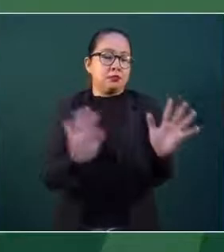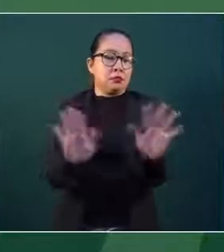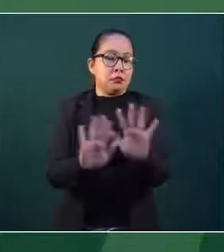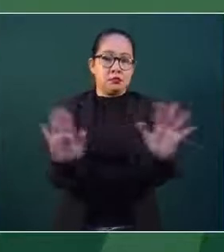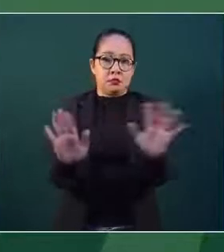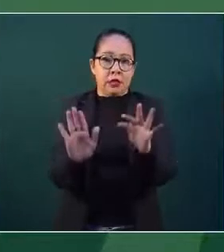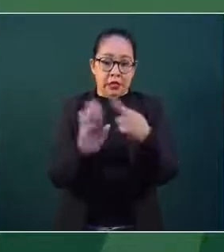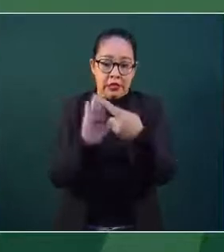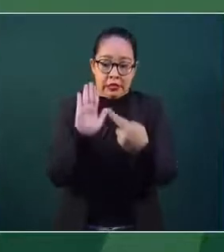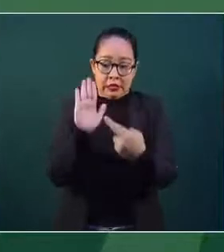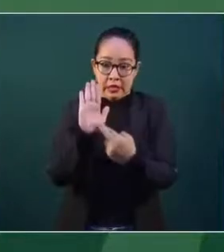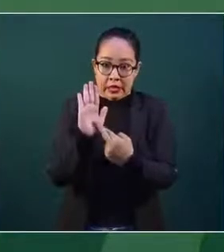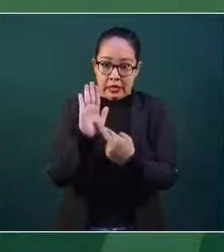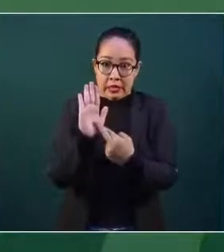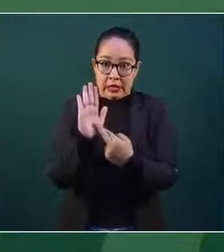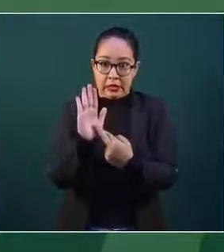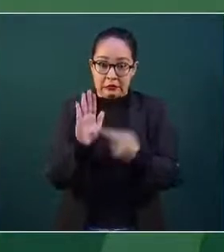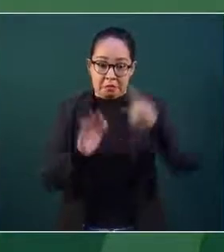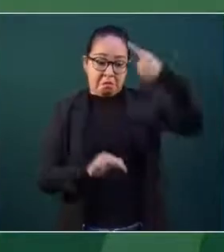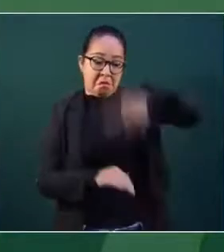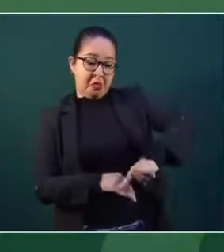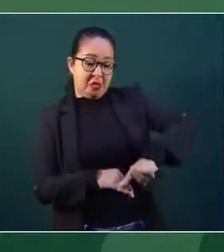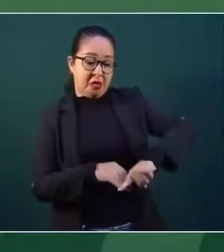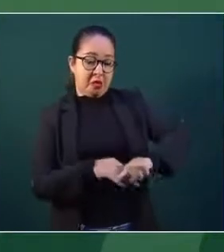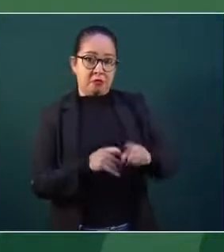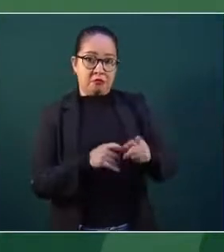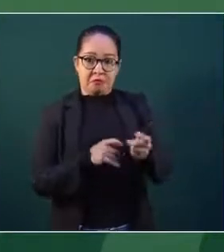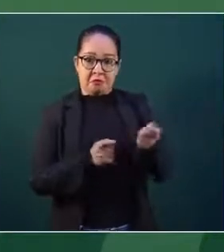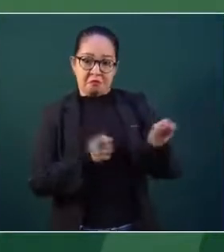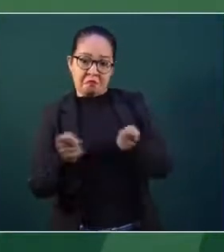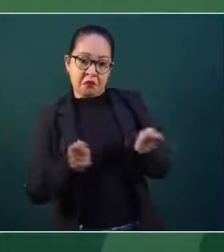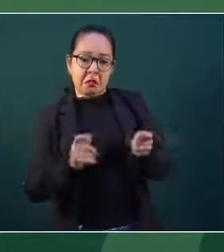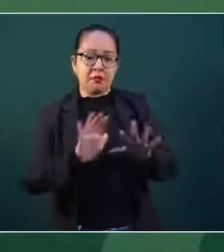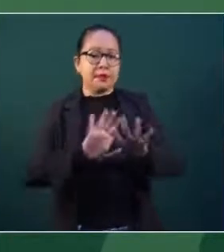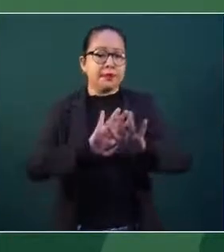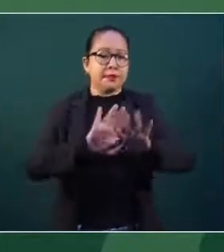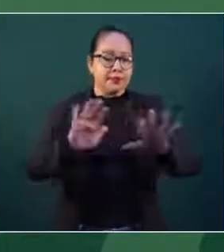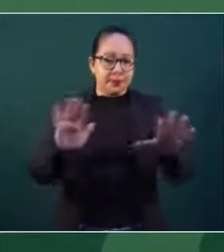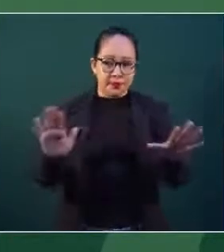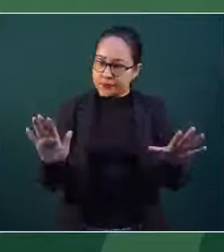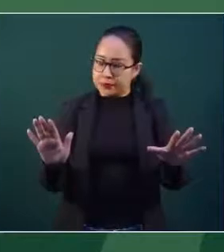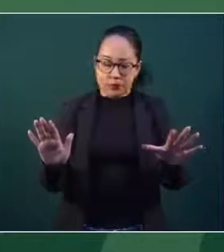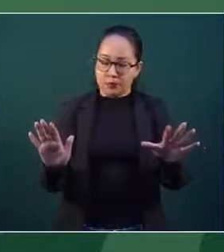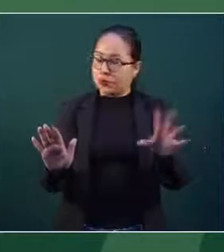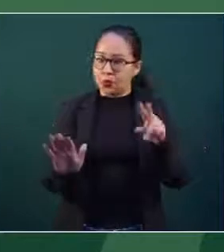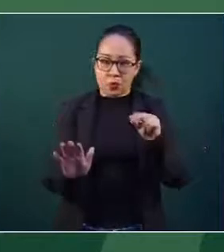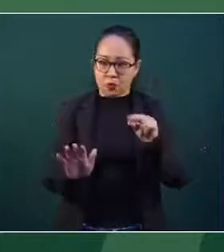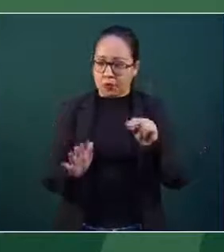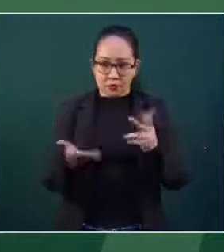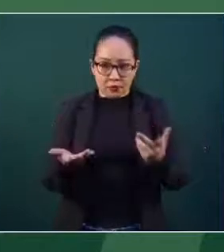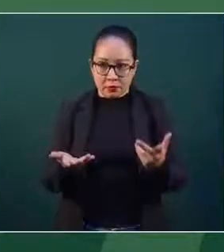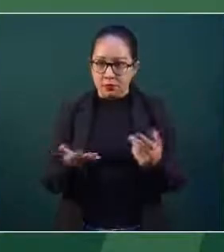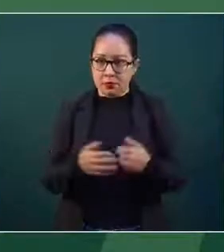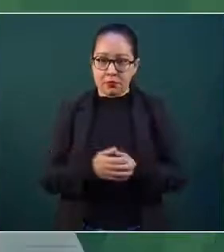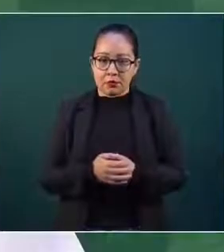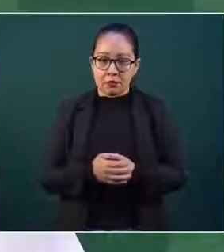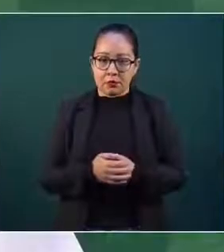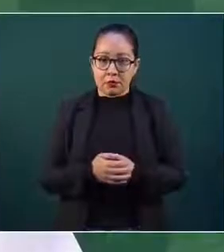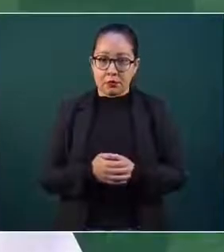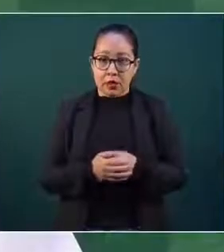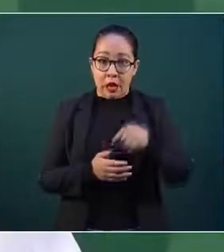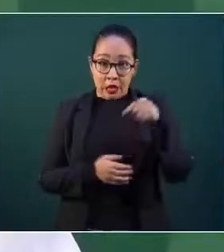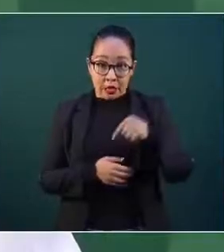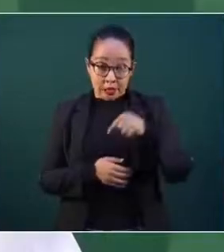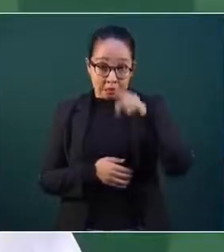con medidas autoritarias. En nuestro país no hubo toque